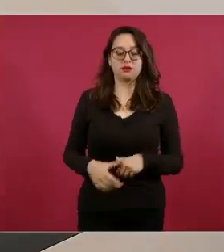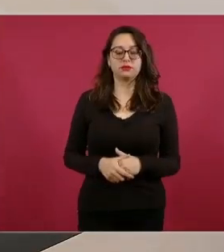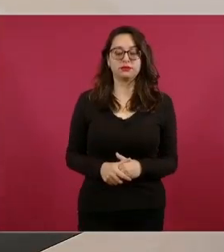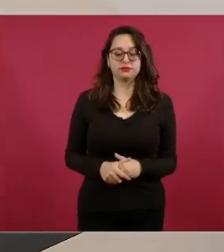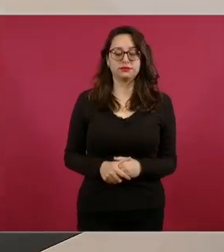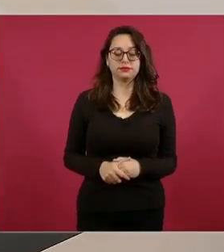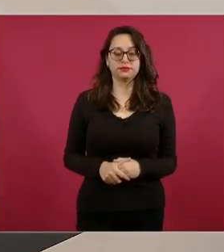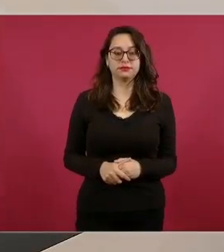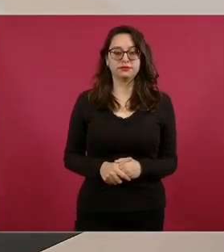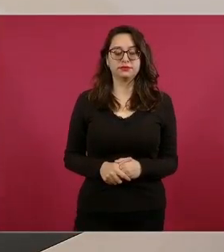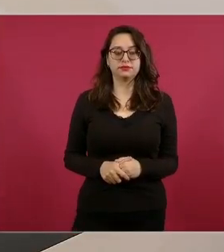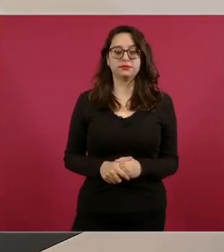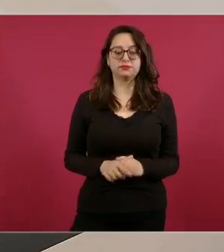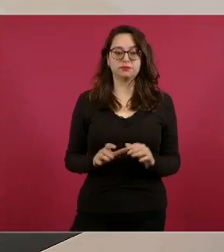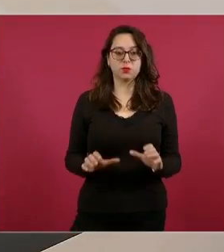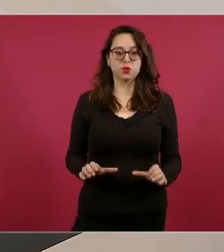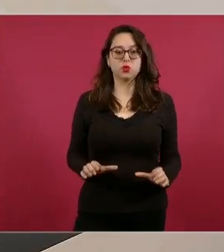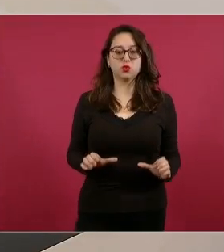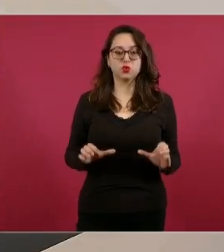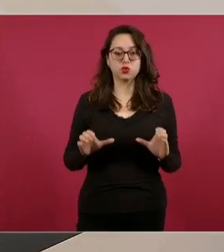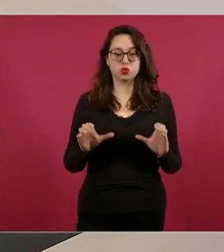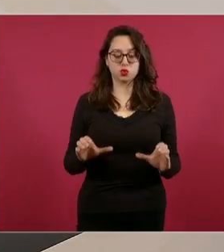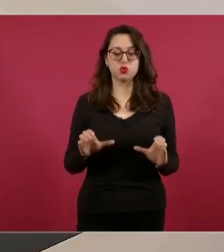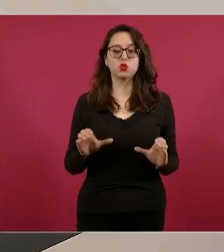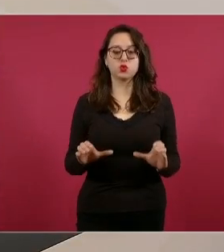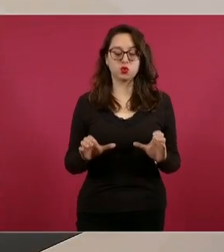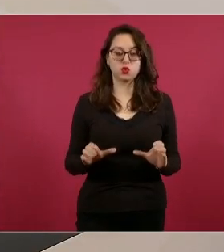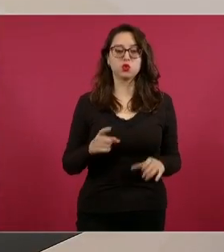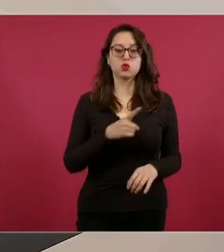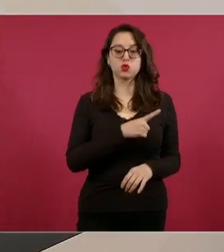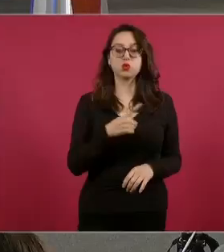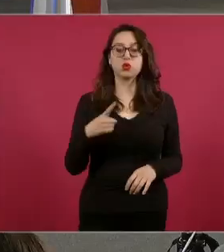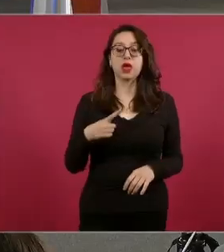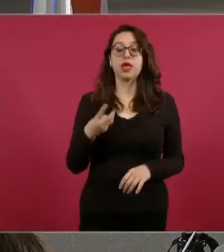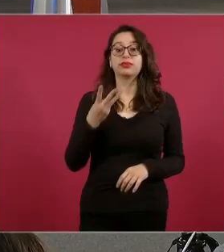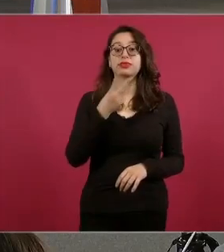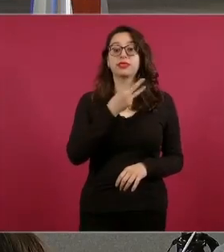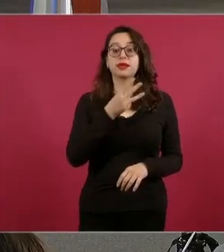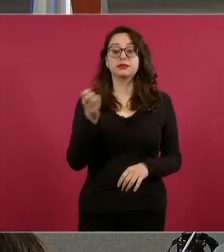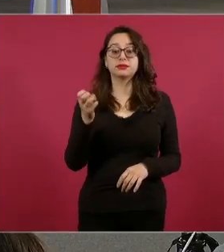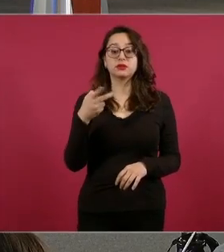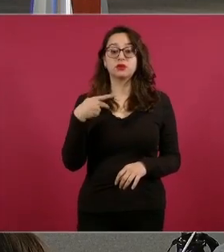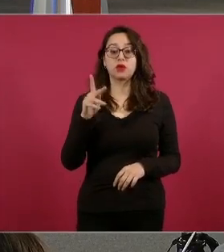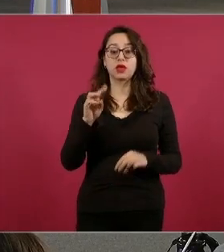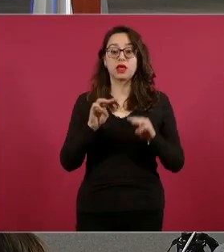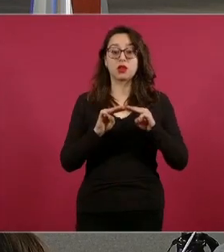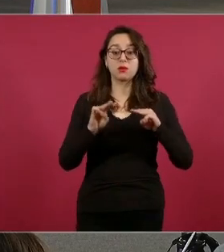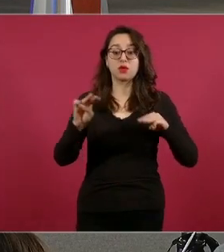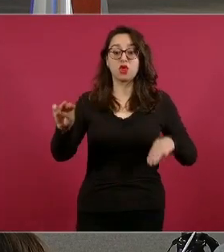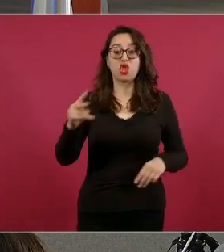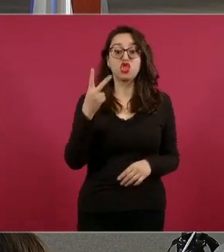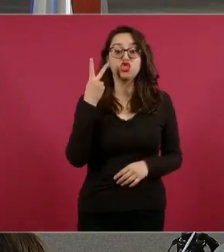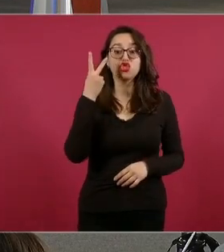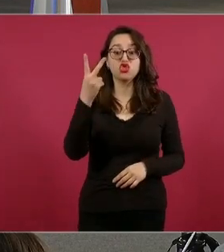que tenemos que cuidar. Son 300 kilómetros para unir dos